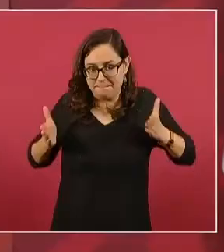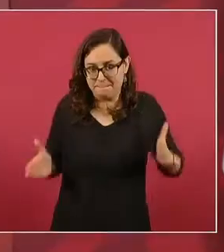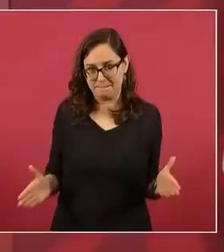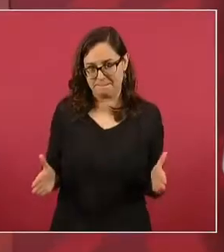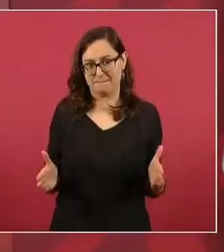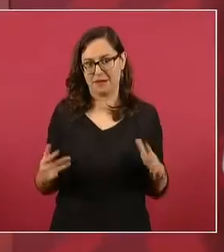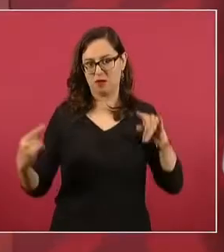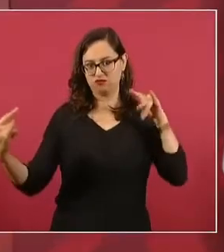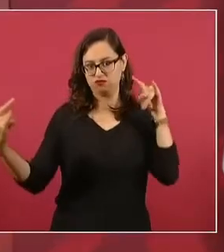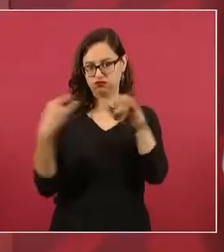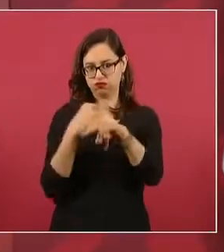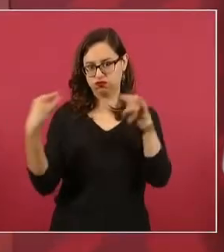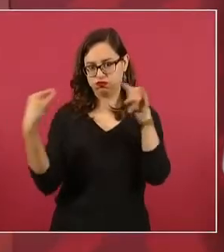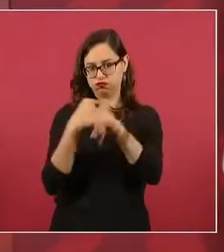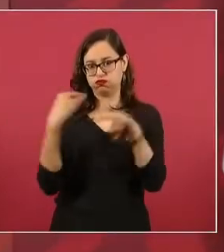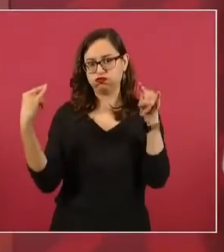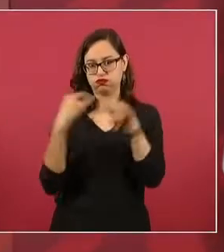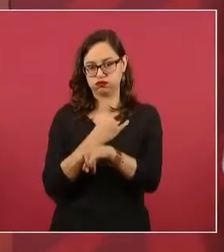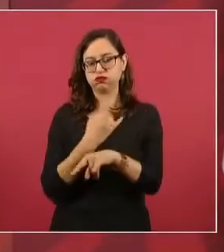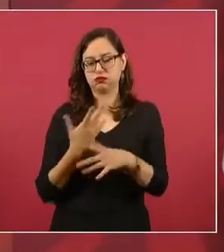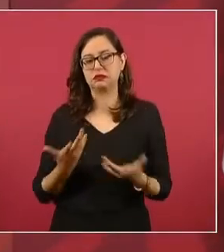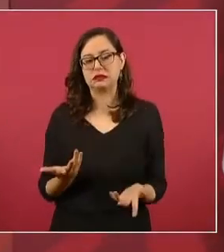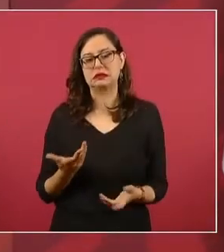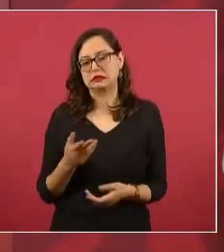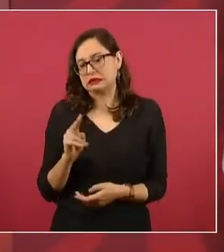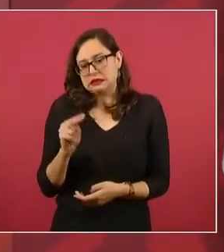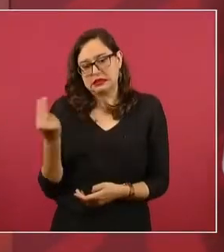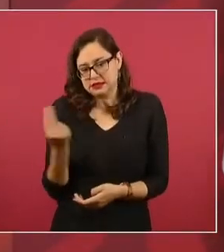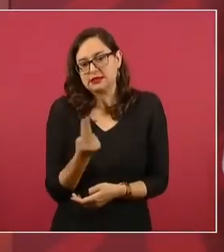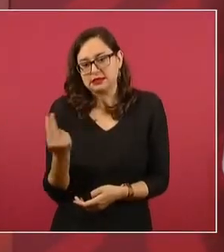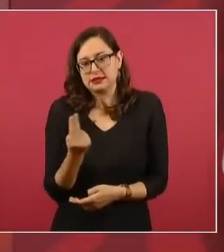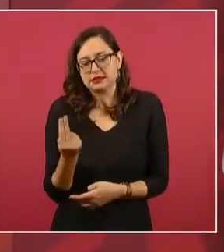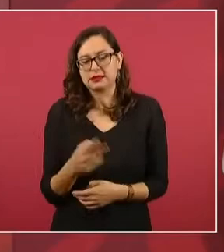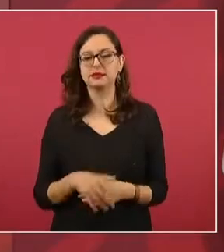autopista de Oaxaca a Tuxtepec.